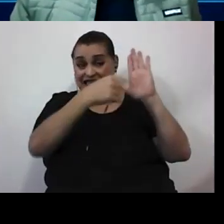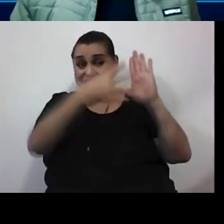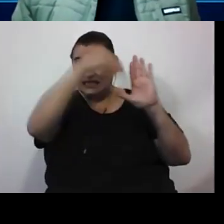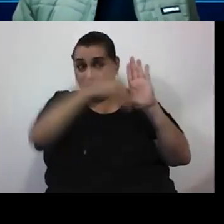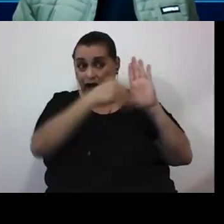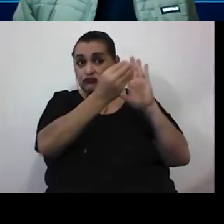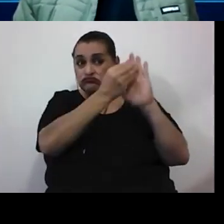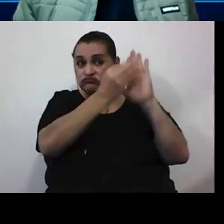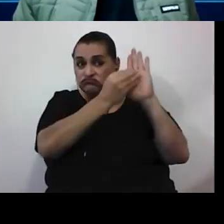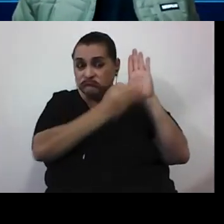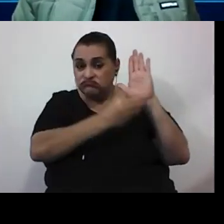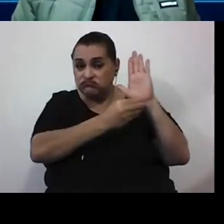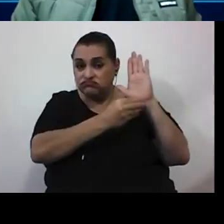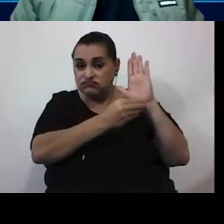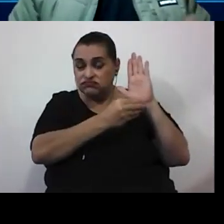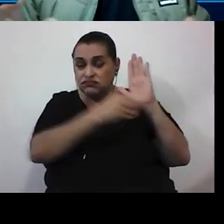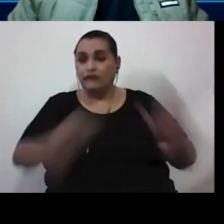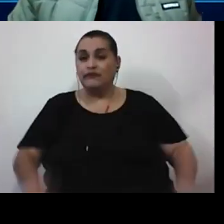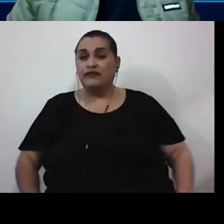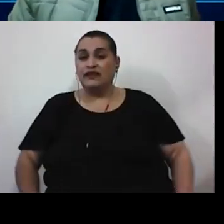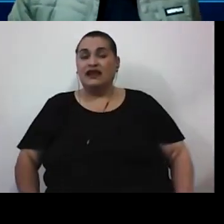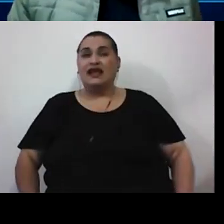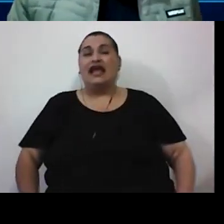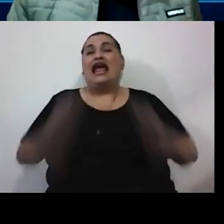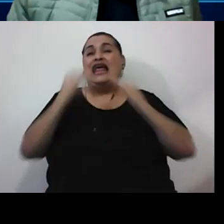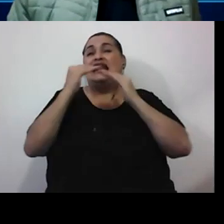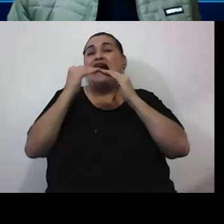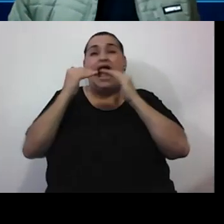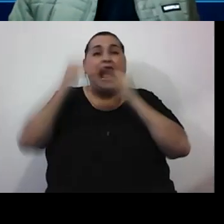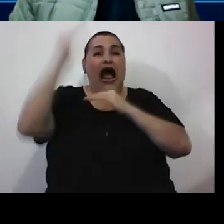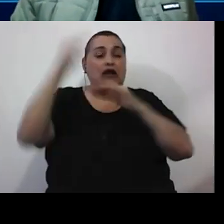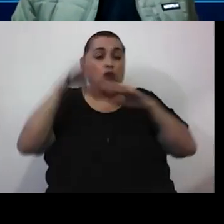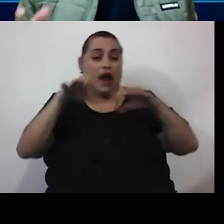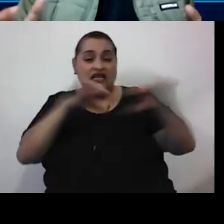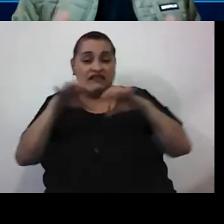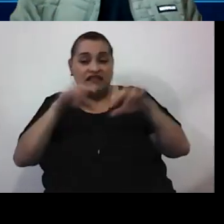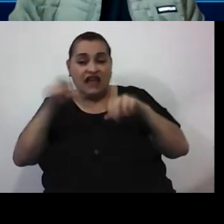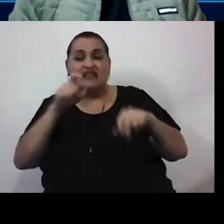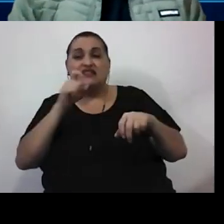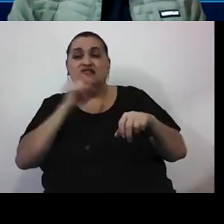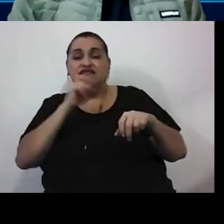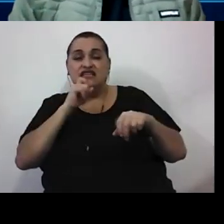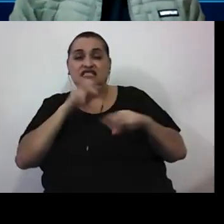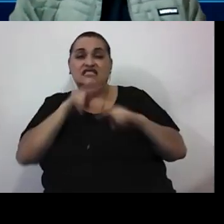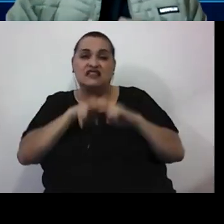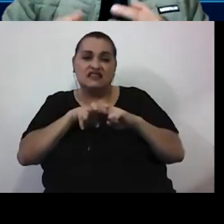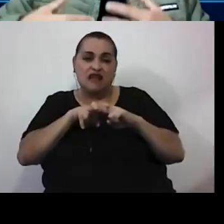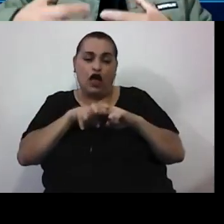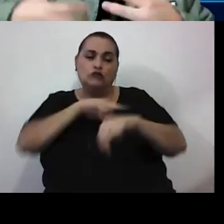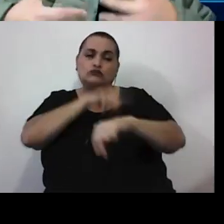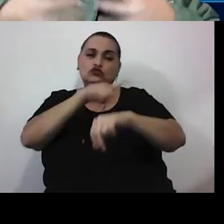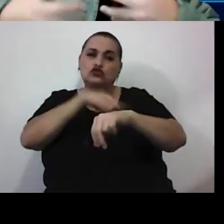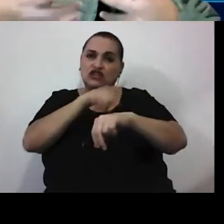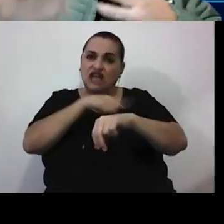cosas como las siguientes, que ese alto nivel de actividad le hace difícil para su alumno permanecer sentado, ¿verdad? Porque tal vez